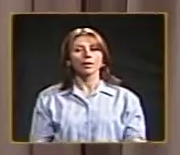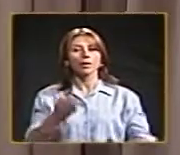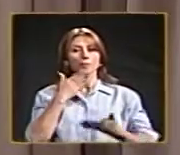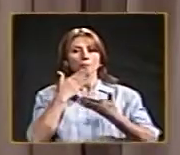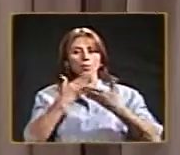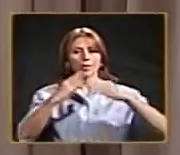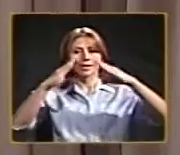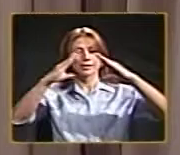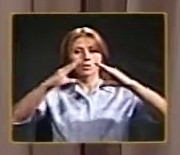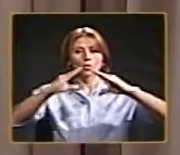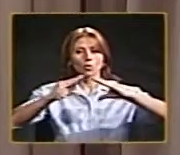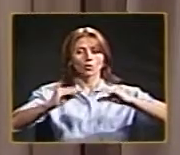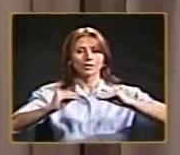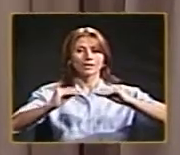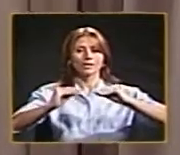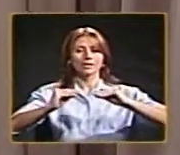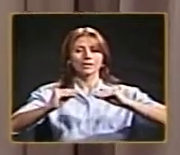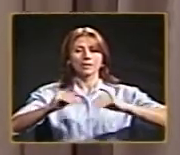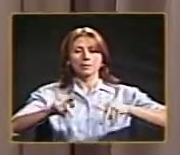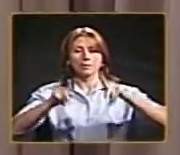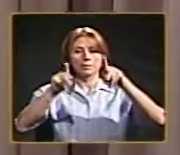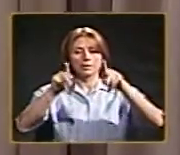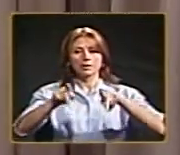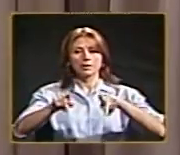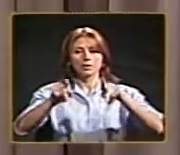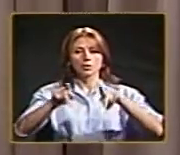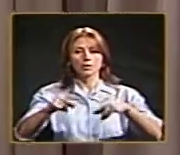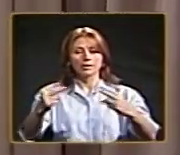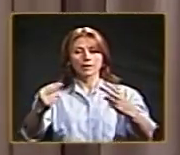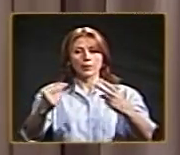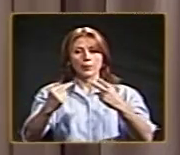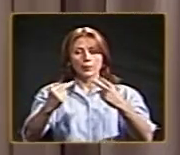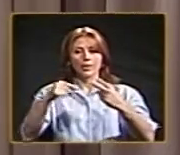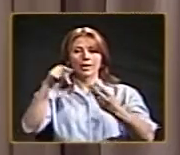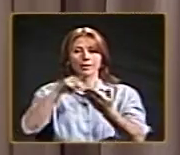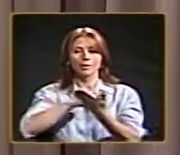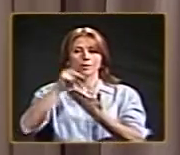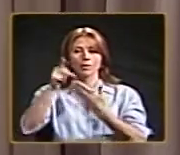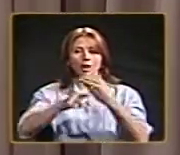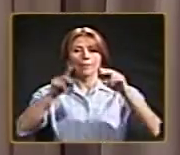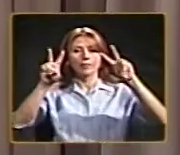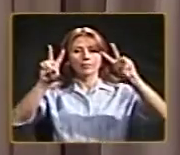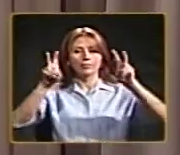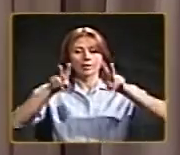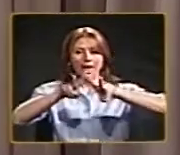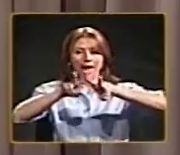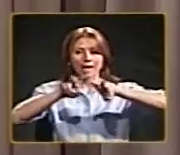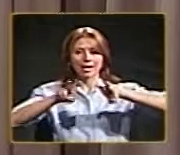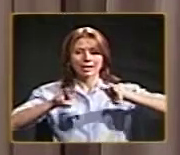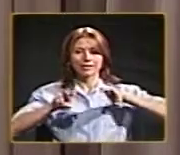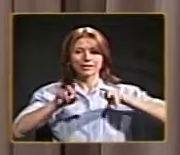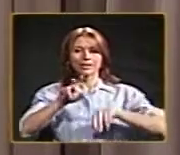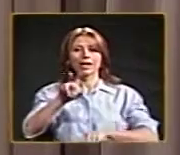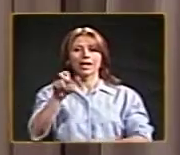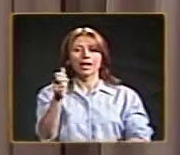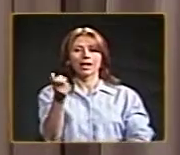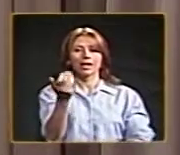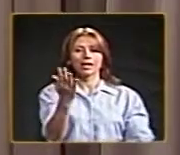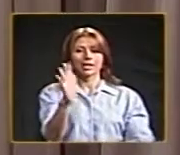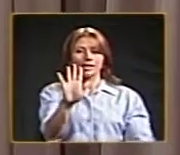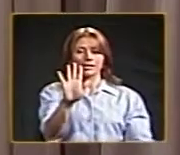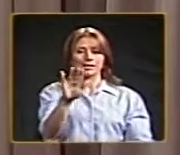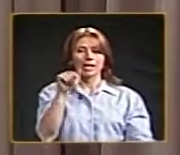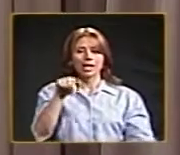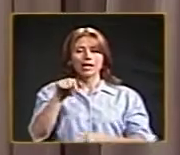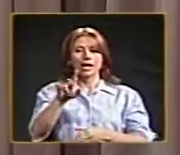Muy buenas noches, estimado auditorio de este programa Análisis, Canal 15, el canal de